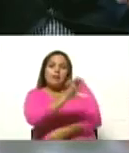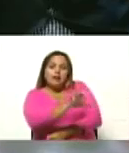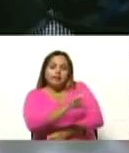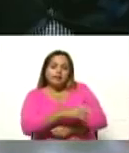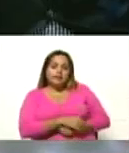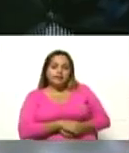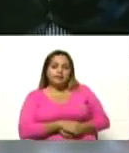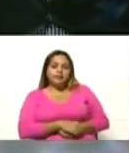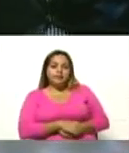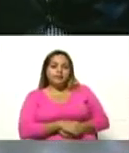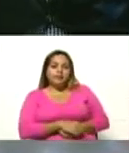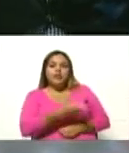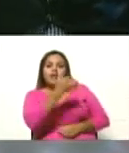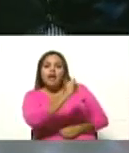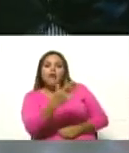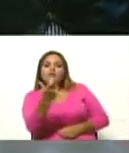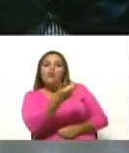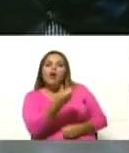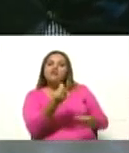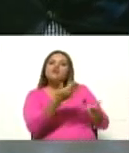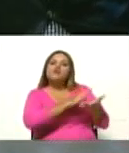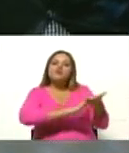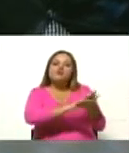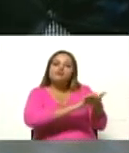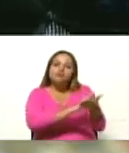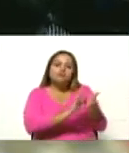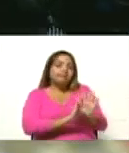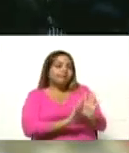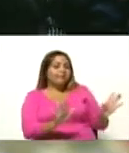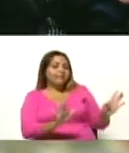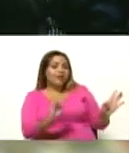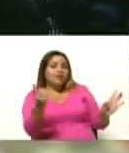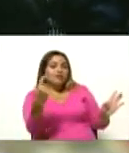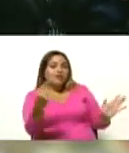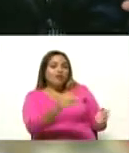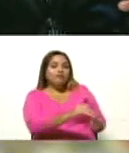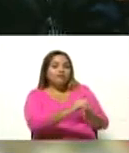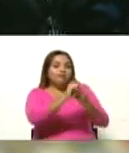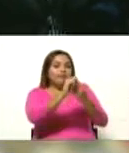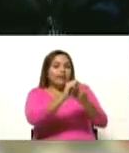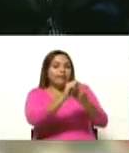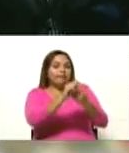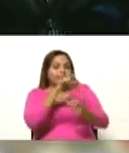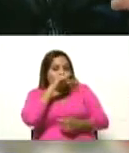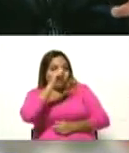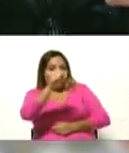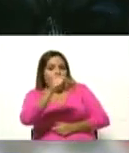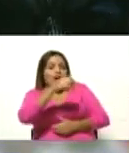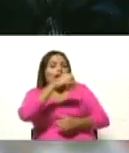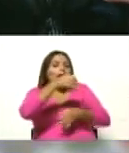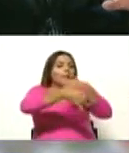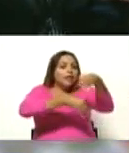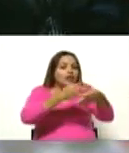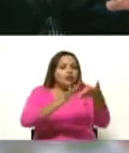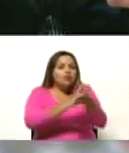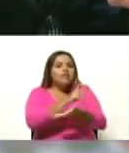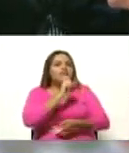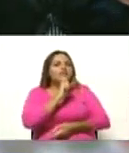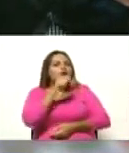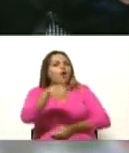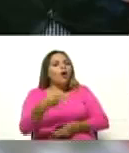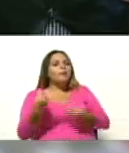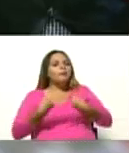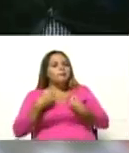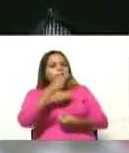alguna manera está aportando soluciones. Es el único liderazgo que está hablando de las dificultades que hoy vive la